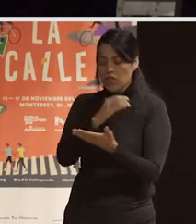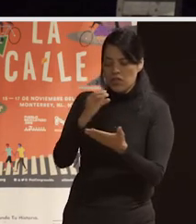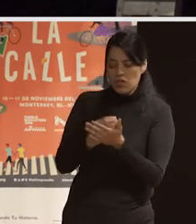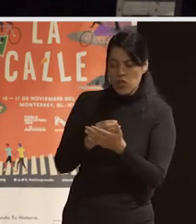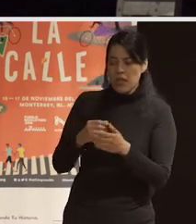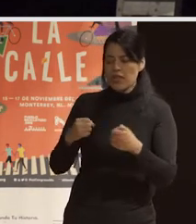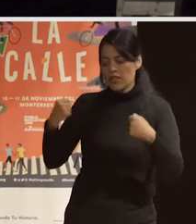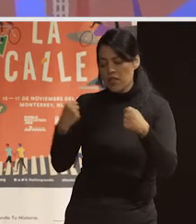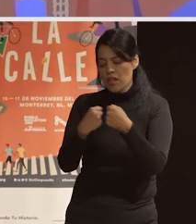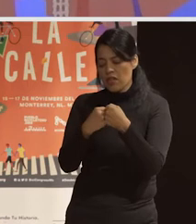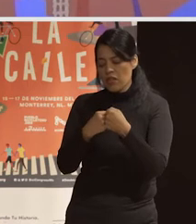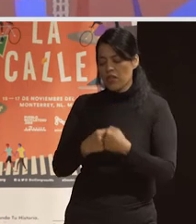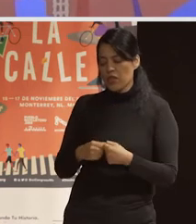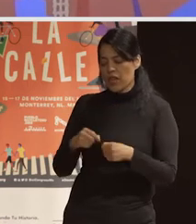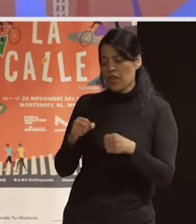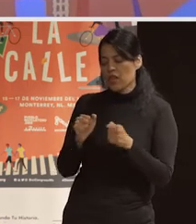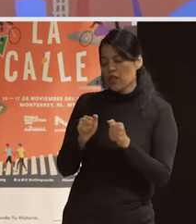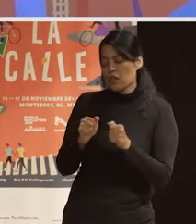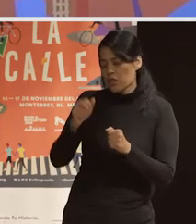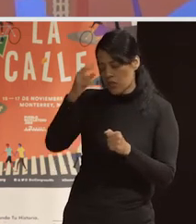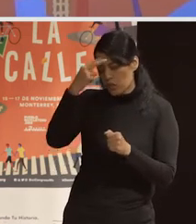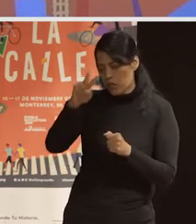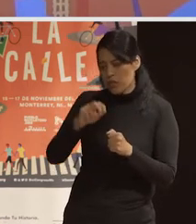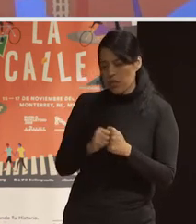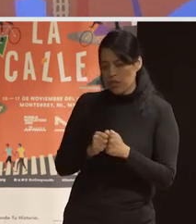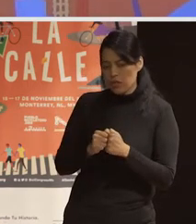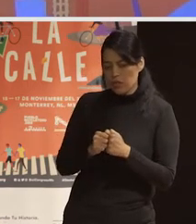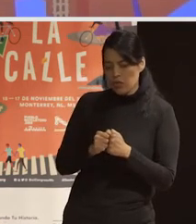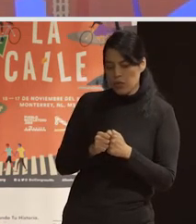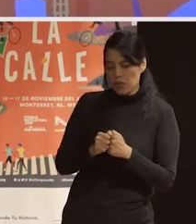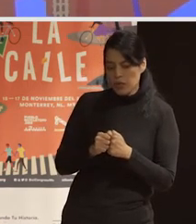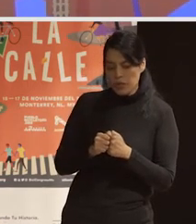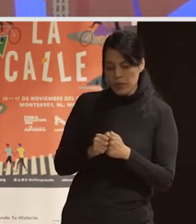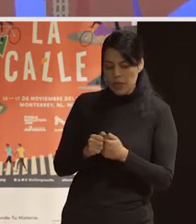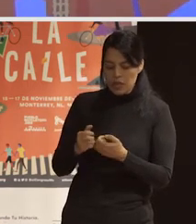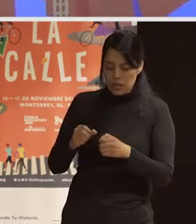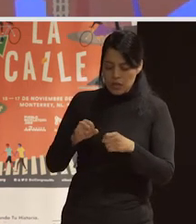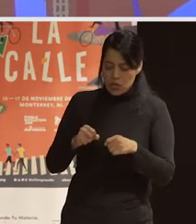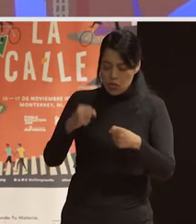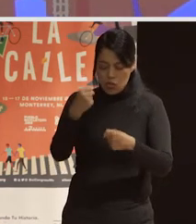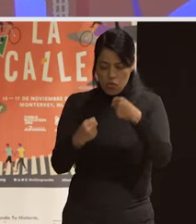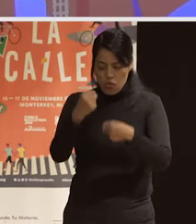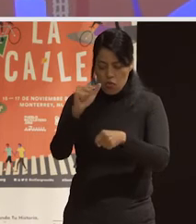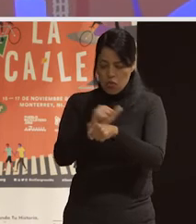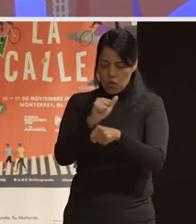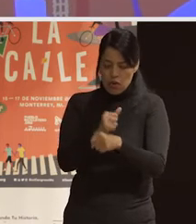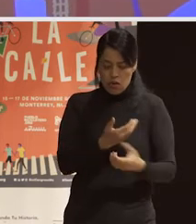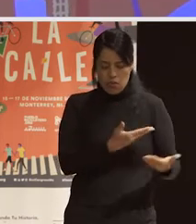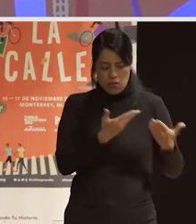texas méxico y llegando a la frontera quisieron pasar a que ya de si van con camioneta y remolque muchas bicis